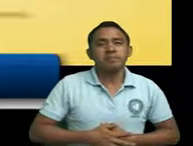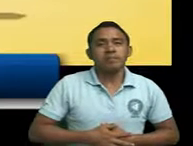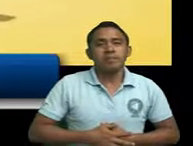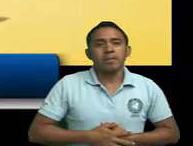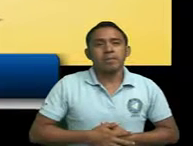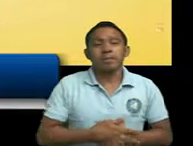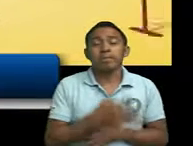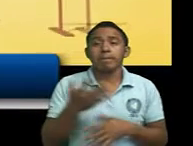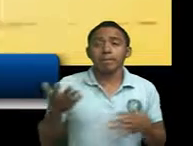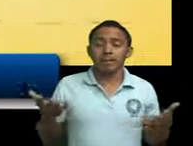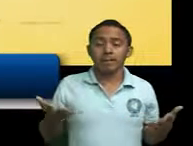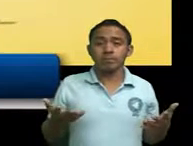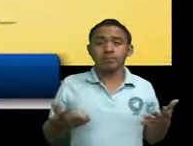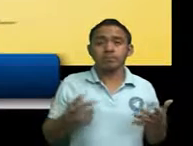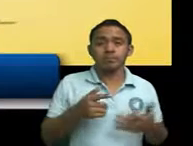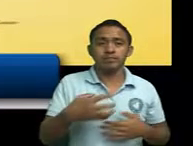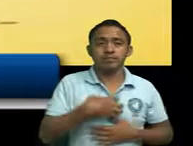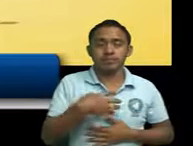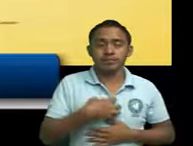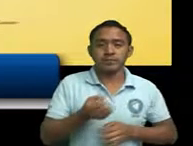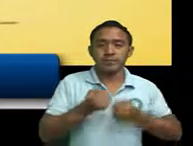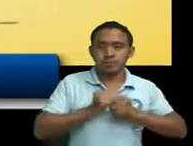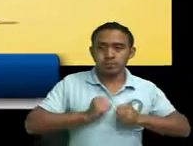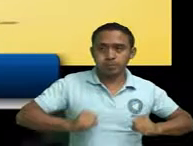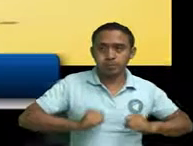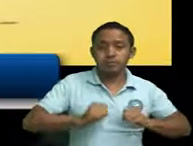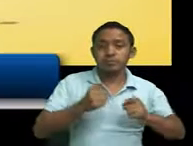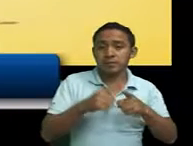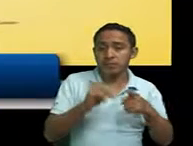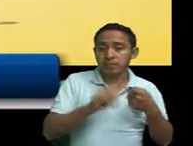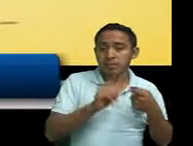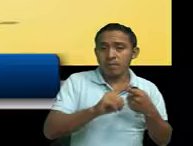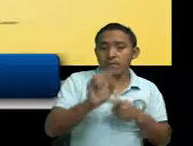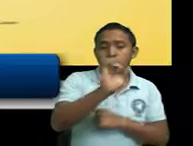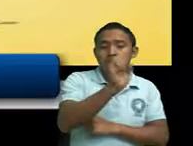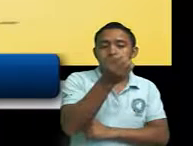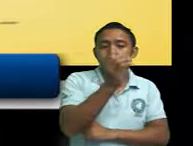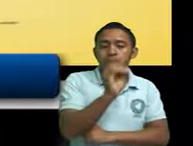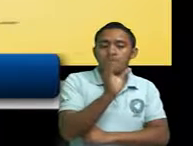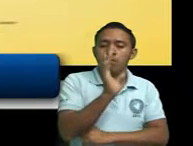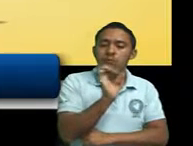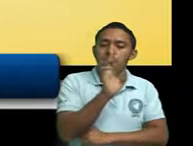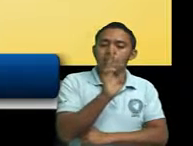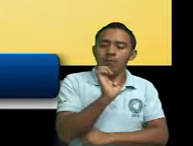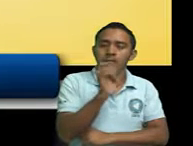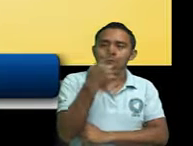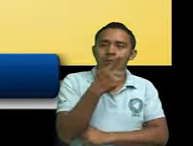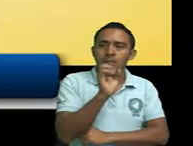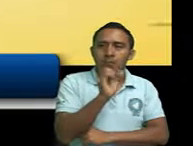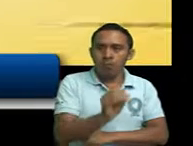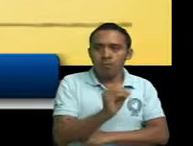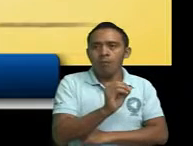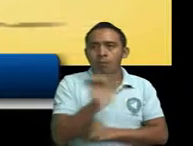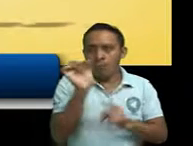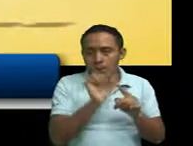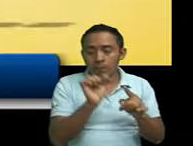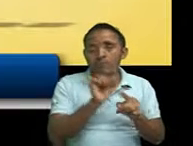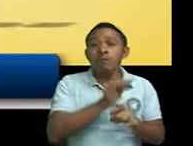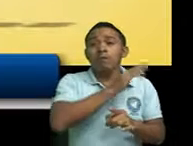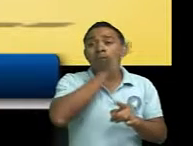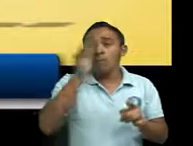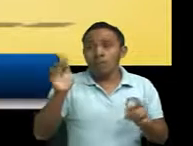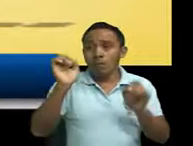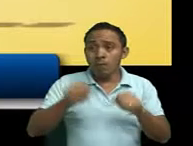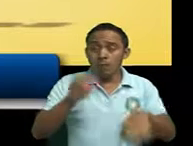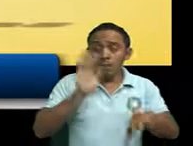el sobrepeso es una antesala a la obesidad. Es una antesala a la obesidad, así es. Es el índice que te da,